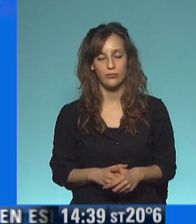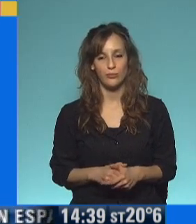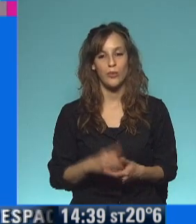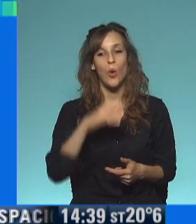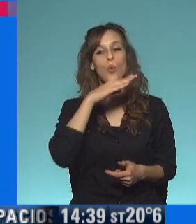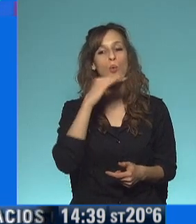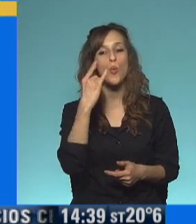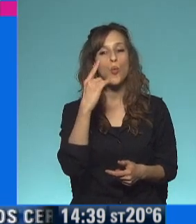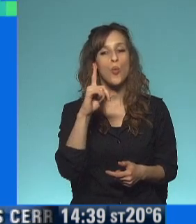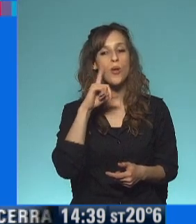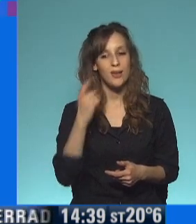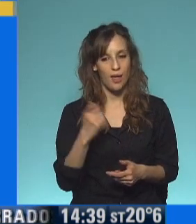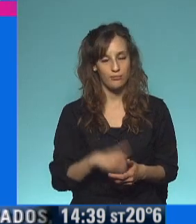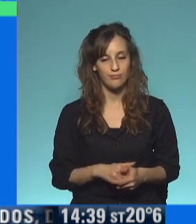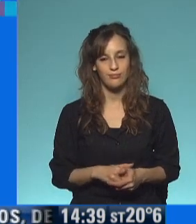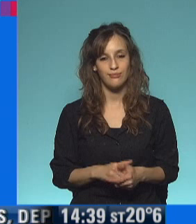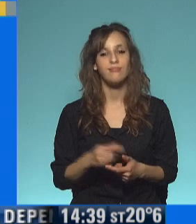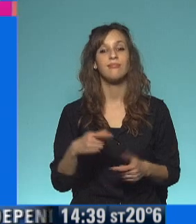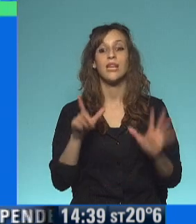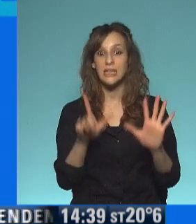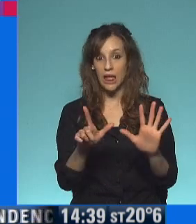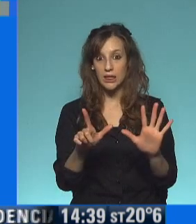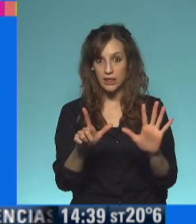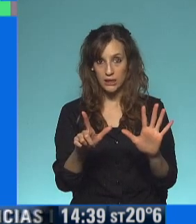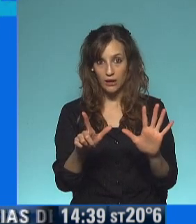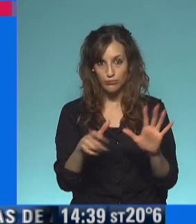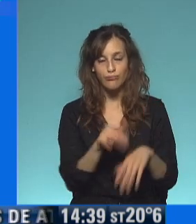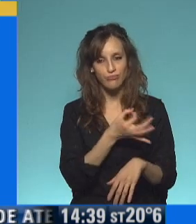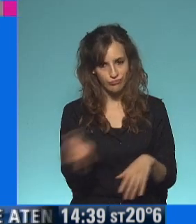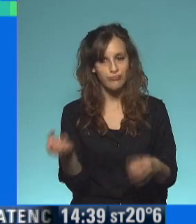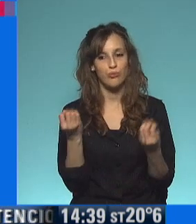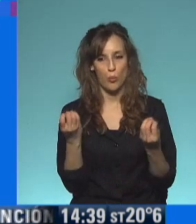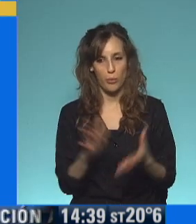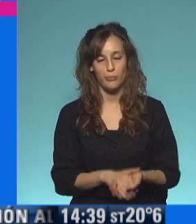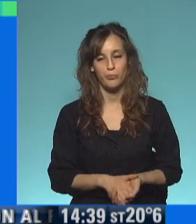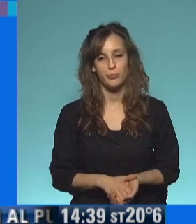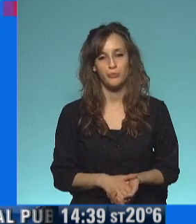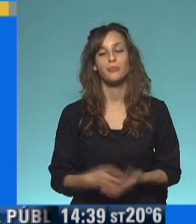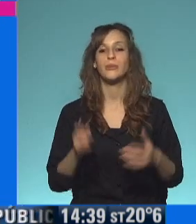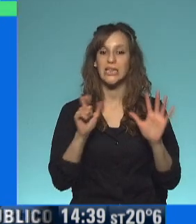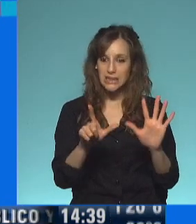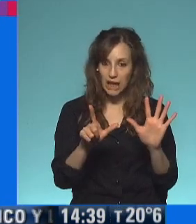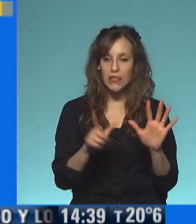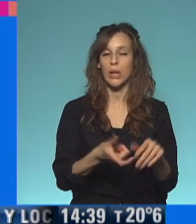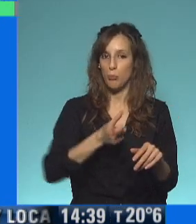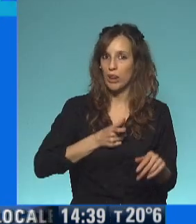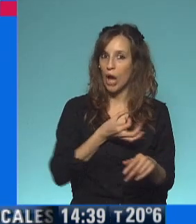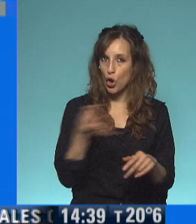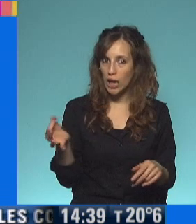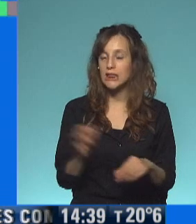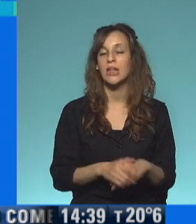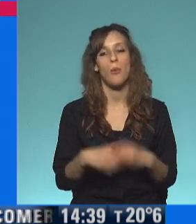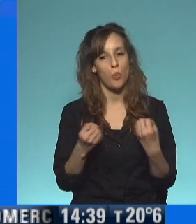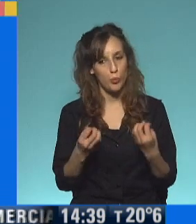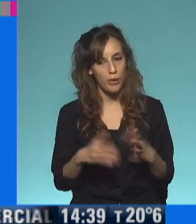¡Julia, de Trelew! 7, también la respuesta. Muy bien, Julia. 7, otra respuesta correcta. Faltan 7 de